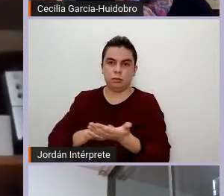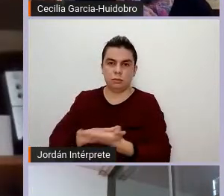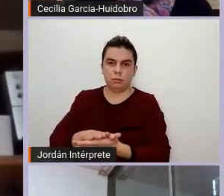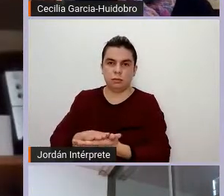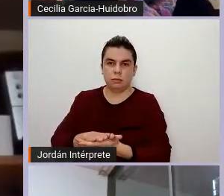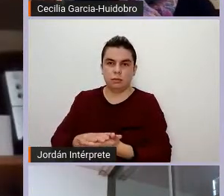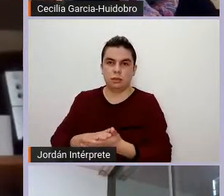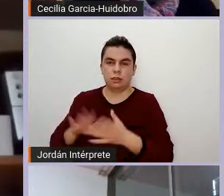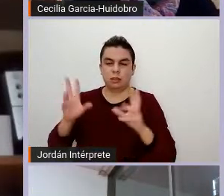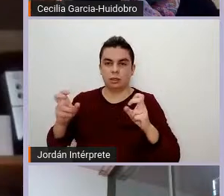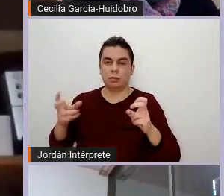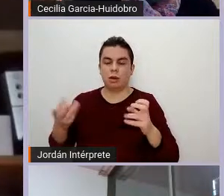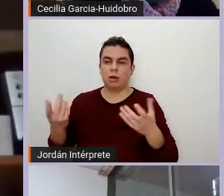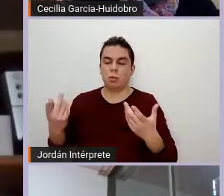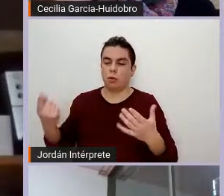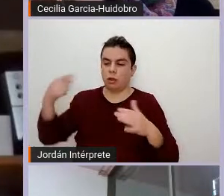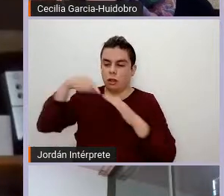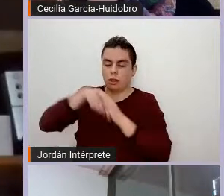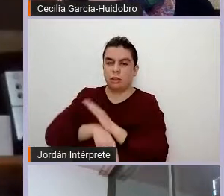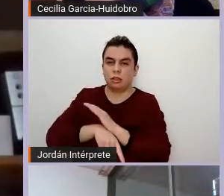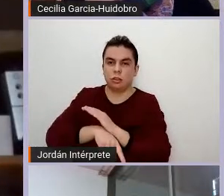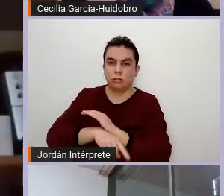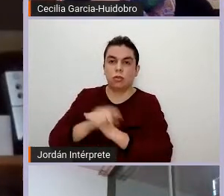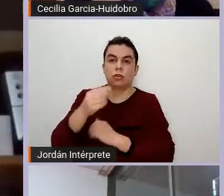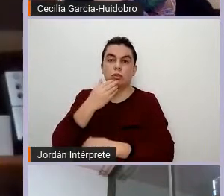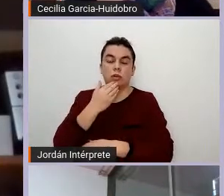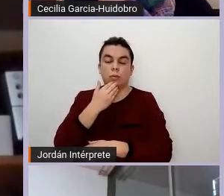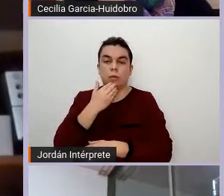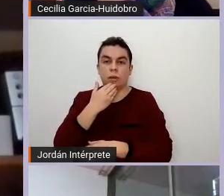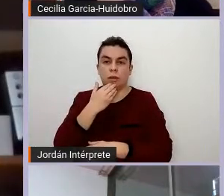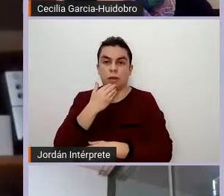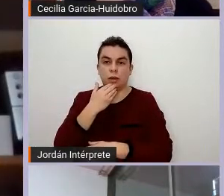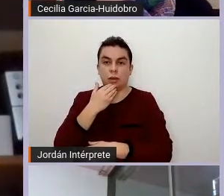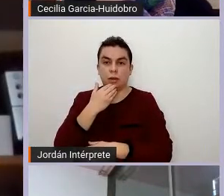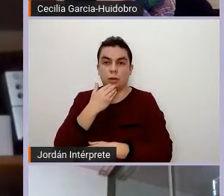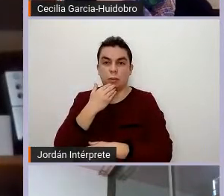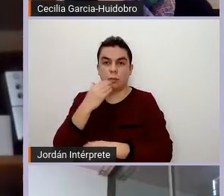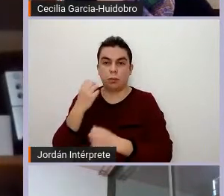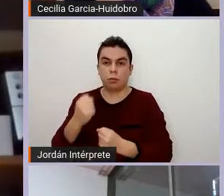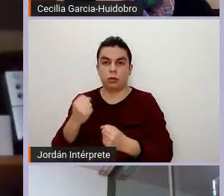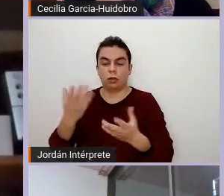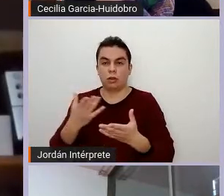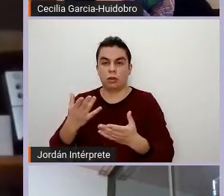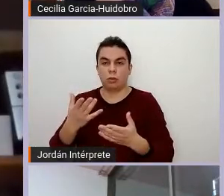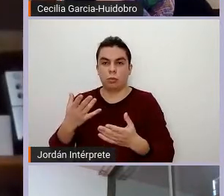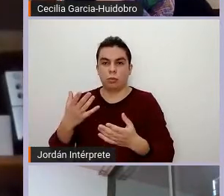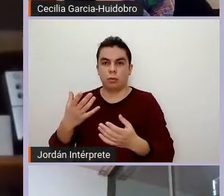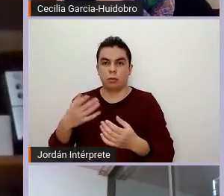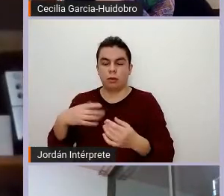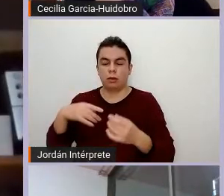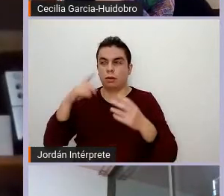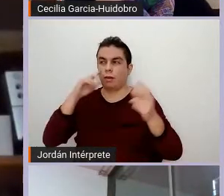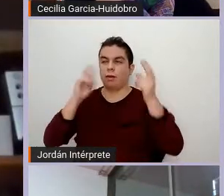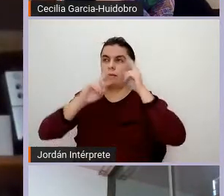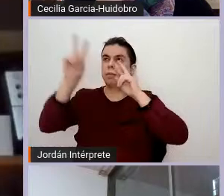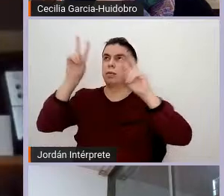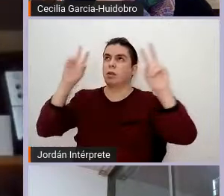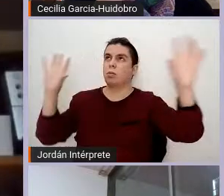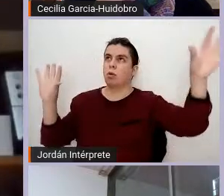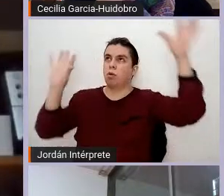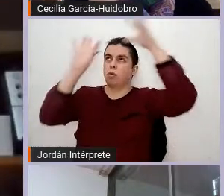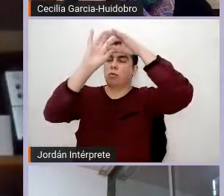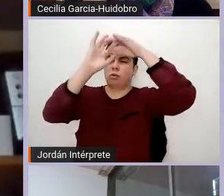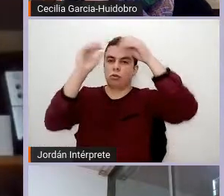orgánica interna, como dije en un principio, sino también estableciendo puentes con una mirada hacia el arte universal, que creo que eso también me